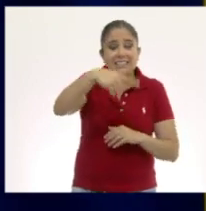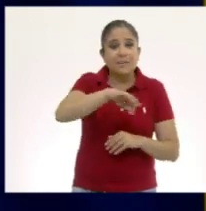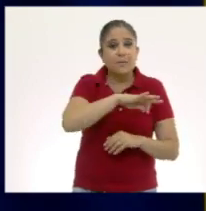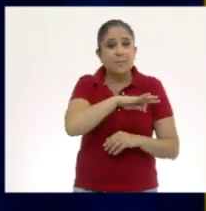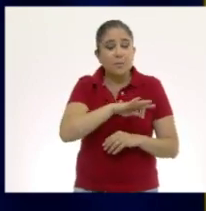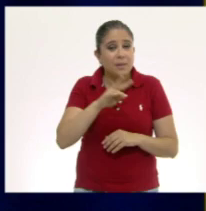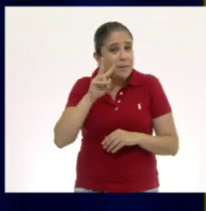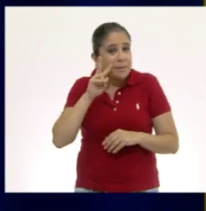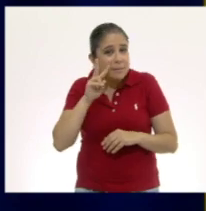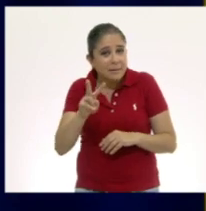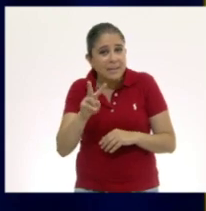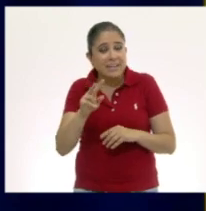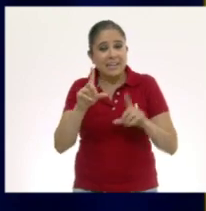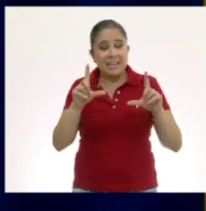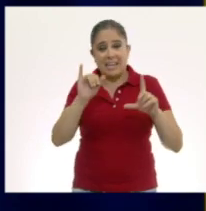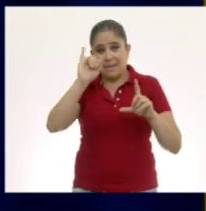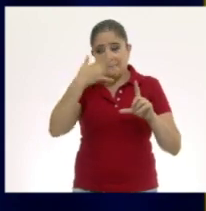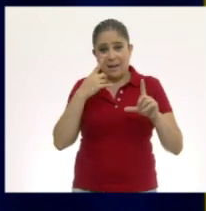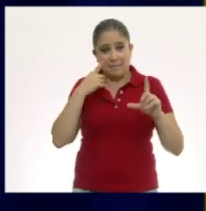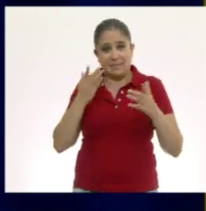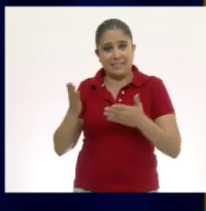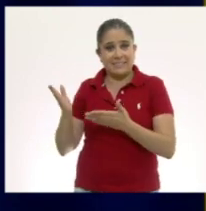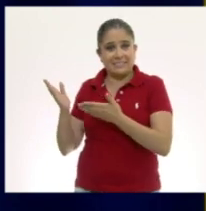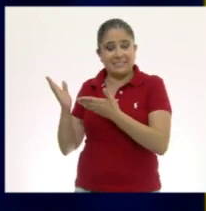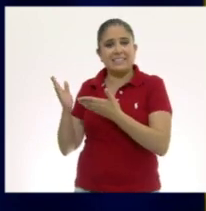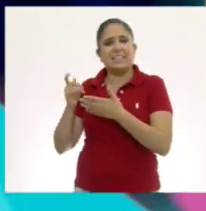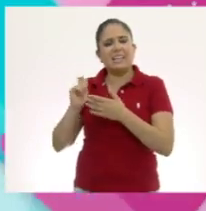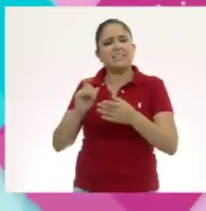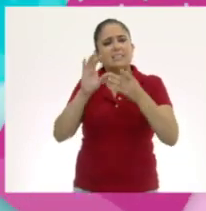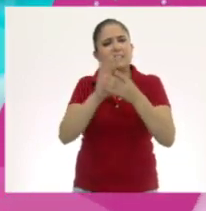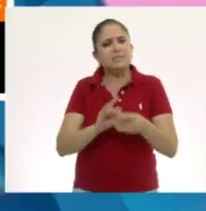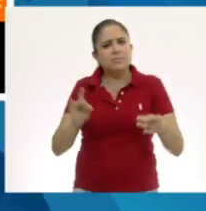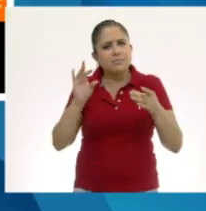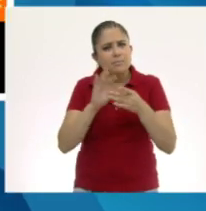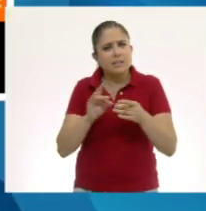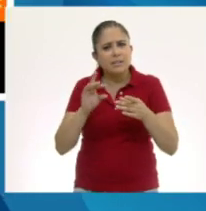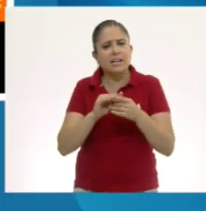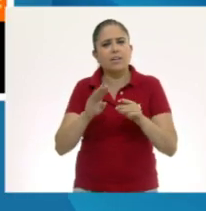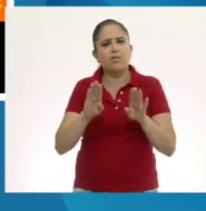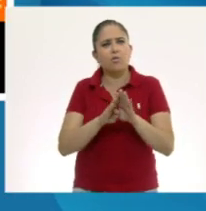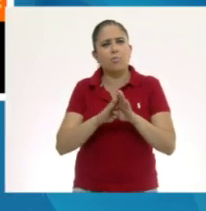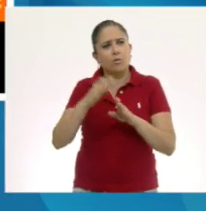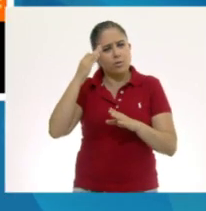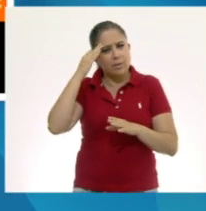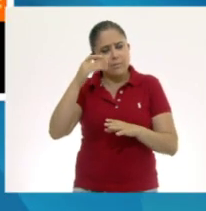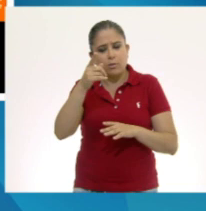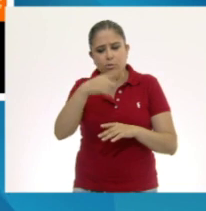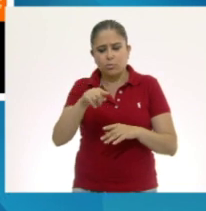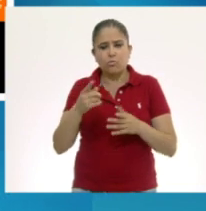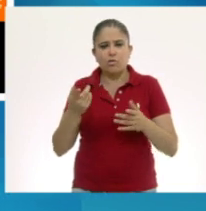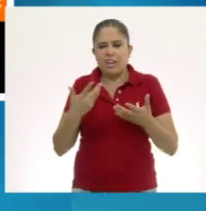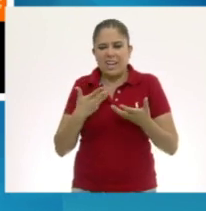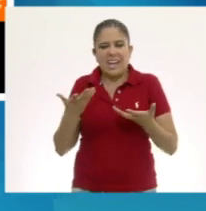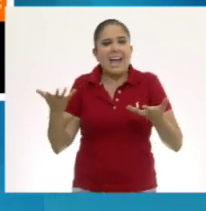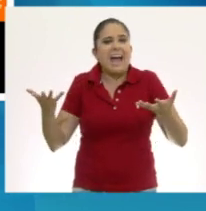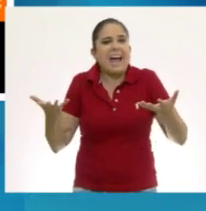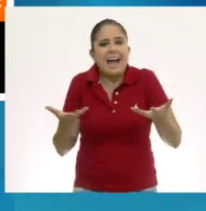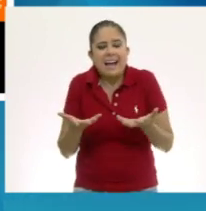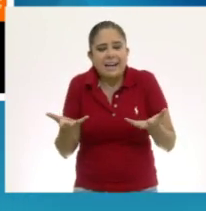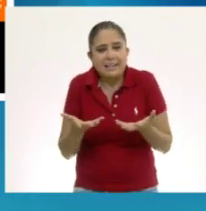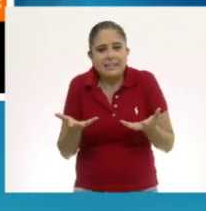pudiéramos ver esta imagen que nos habla de los diferentes momentos que tenemos que tomar en cuenta